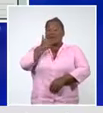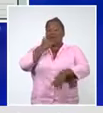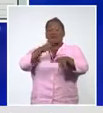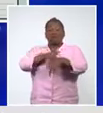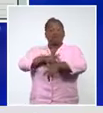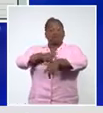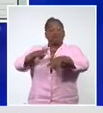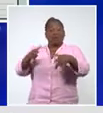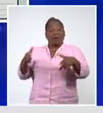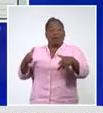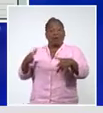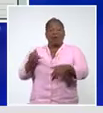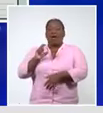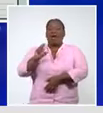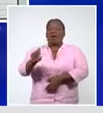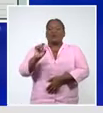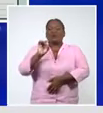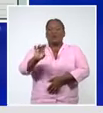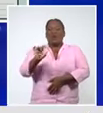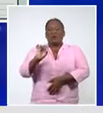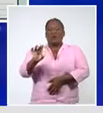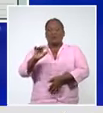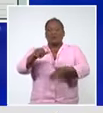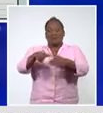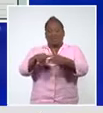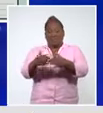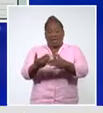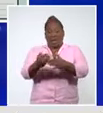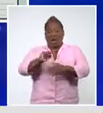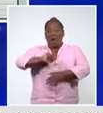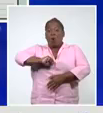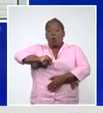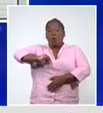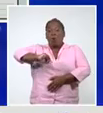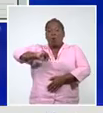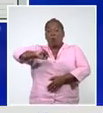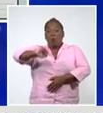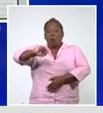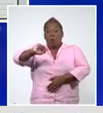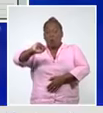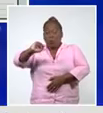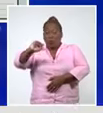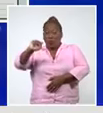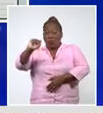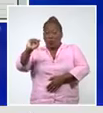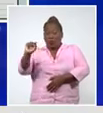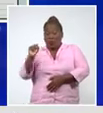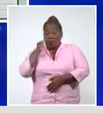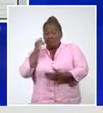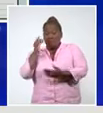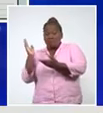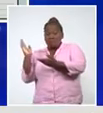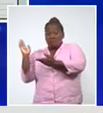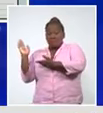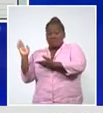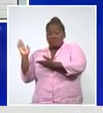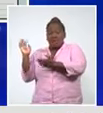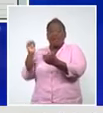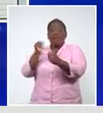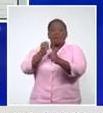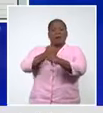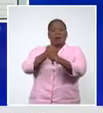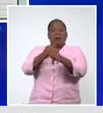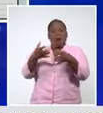días. Y la curva, como ustedes pueden apreciar, con el trabajo mancomunado, con